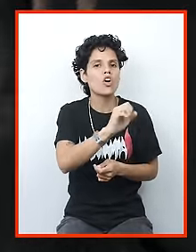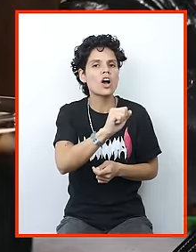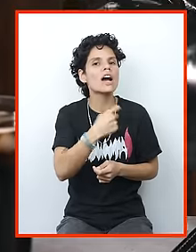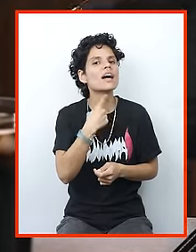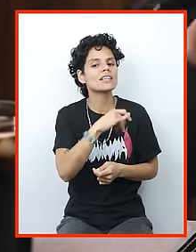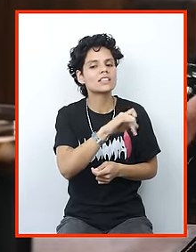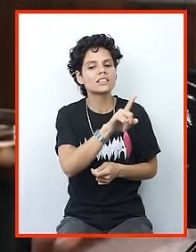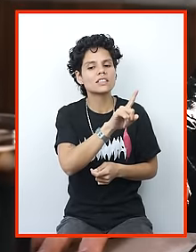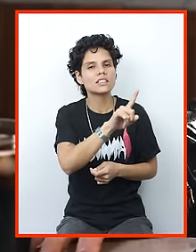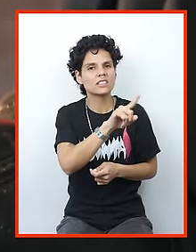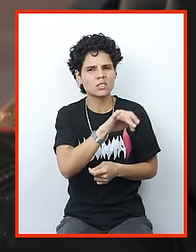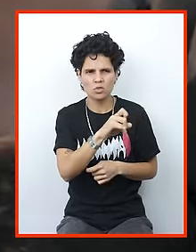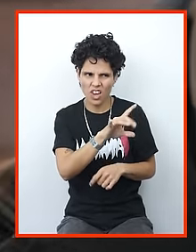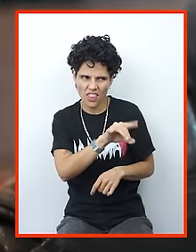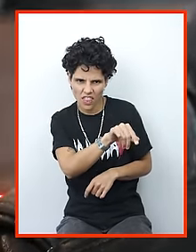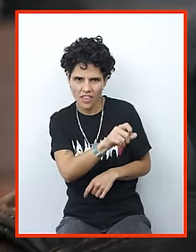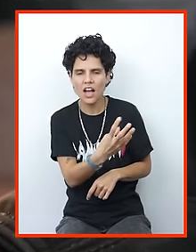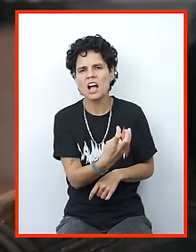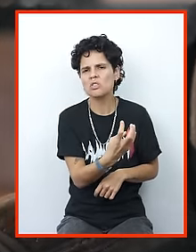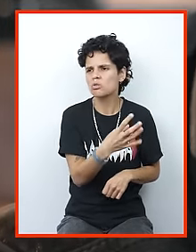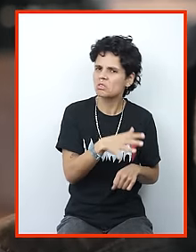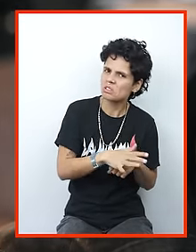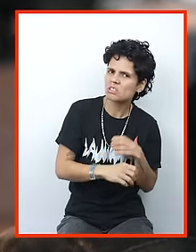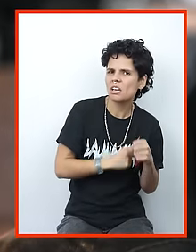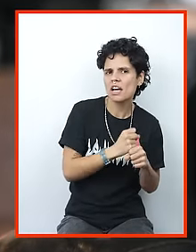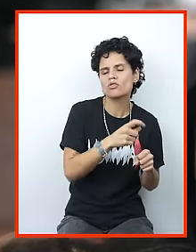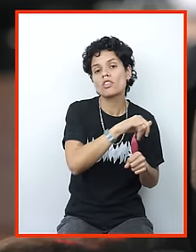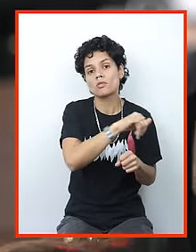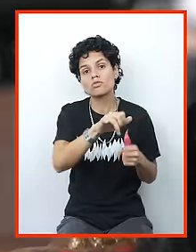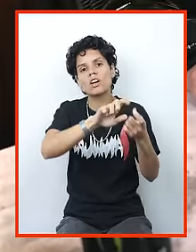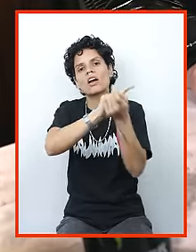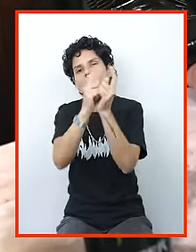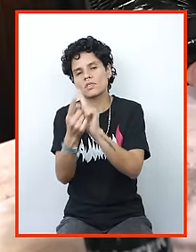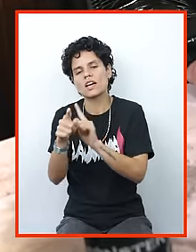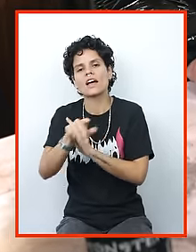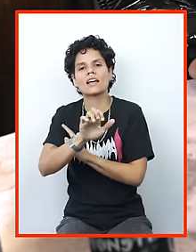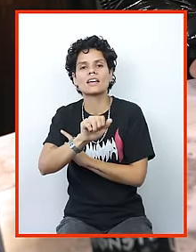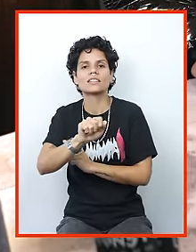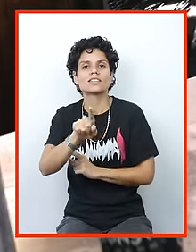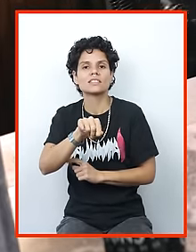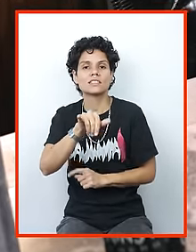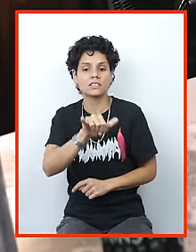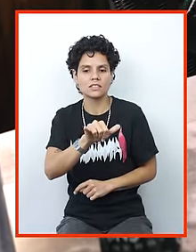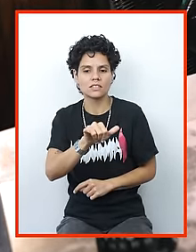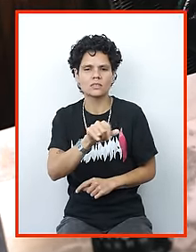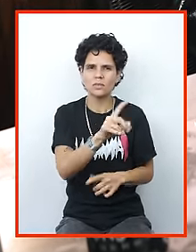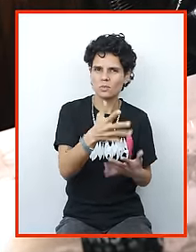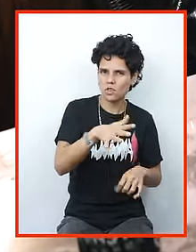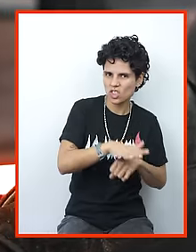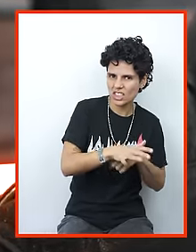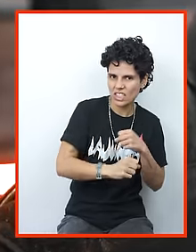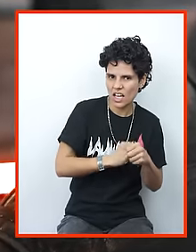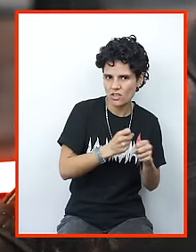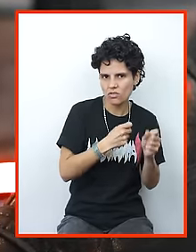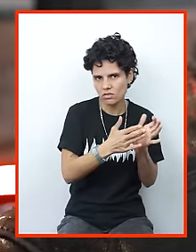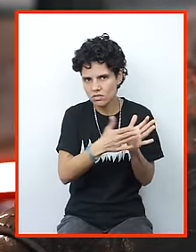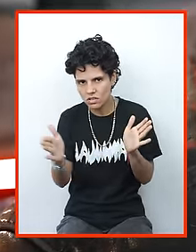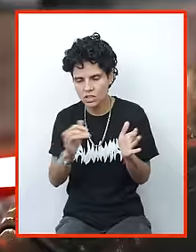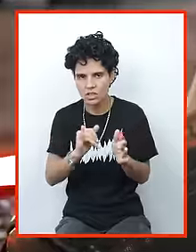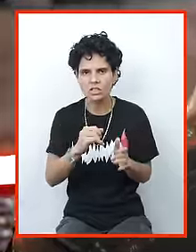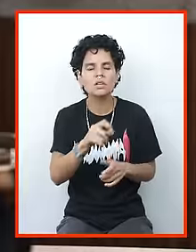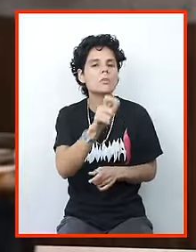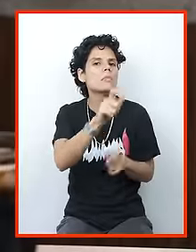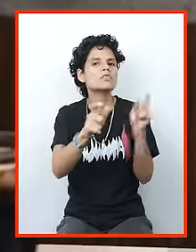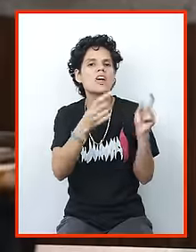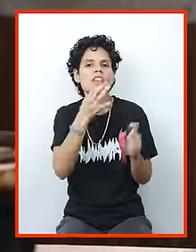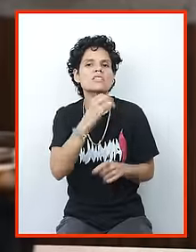adelante... ¿Y qué edad tenía ahí? ¿Qué edad tenía ahí? Como 14 años, más o menos 15. Ah, pero bueno, súper chico. Sí. O sea, hasta los 15 fuiste Joaquísimo. Sí, más o menos. Ya, si